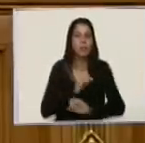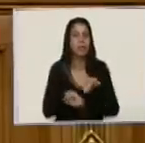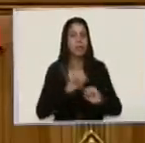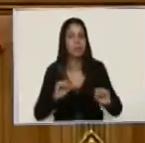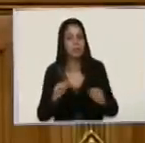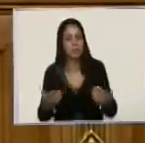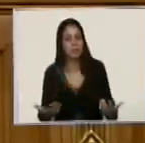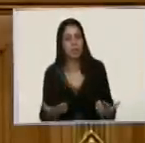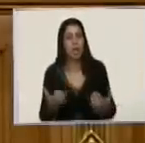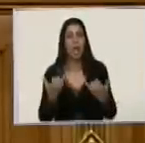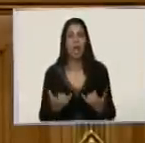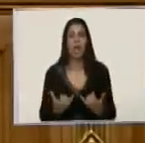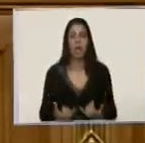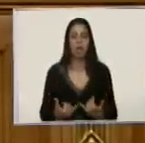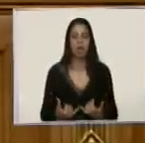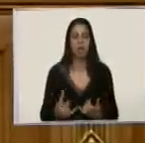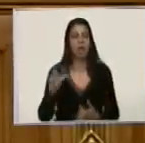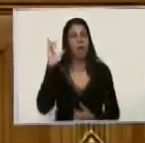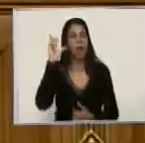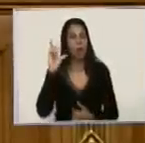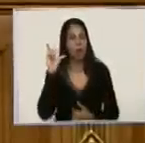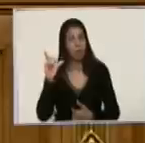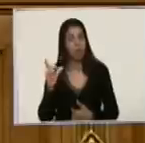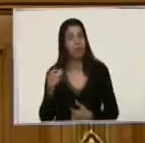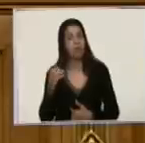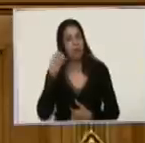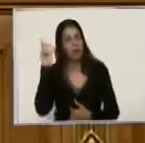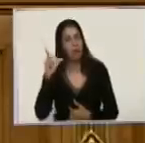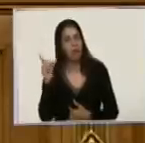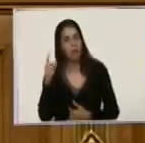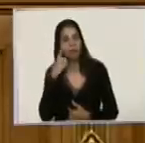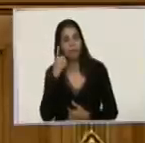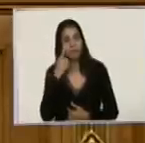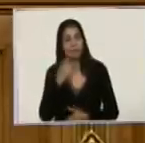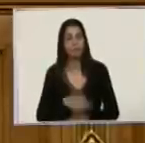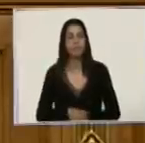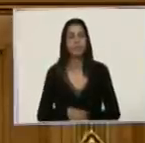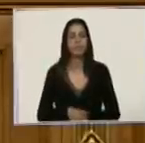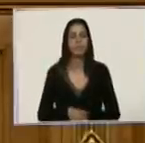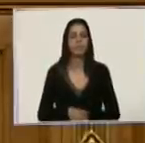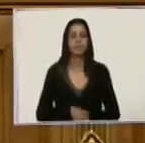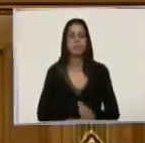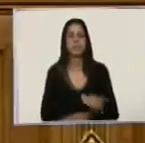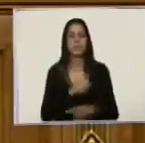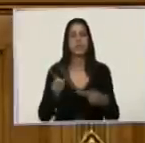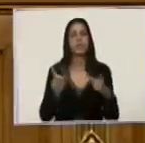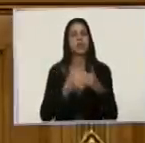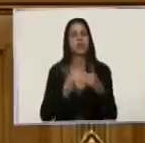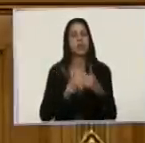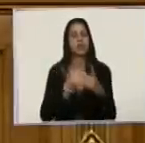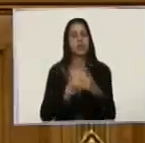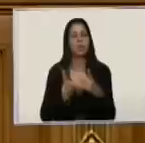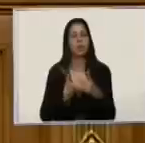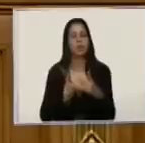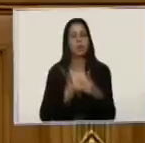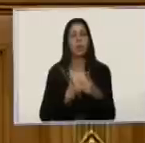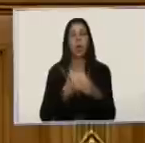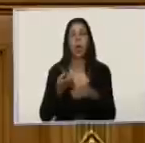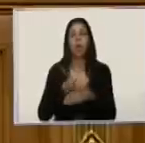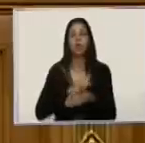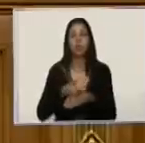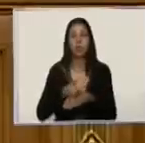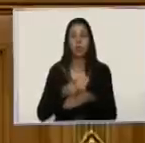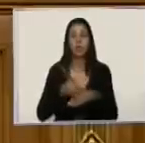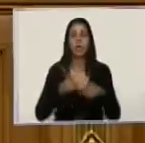Entonces, ahora tiene lógica. Tiene lógica. Entonces, fíjense, lo otro que podemos hacer, compañeros, es duplicar el nivel de